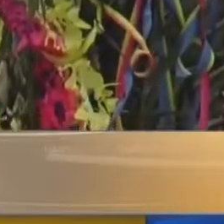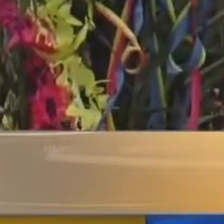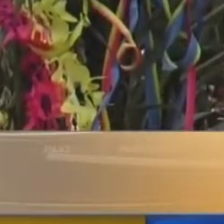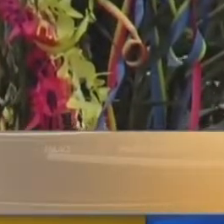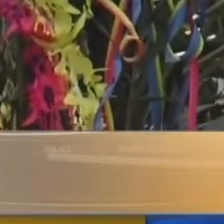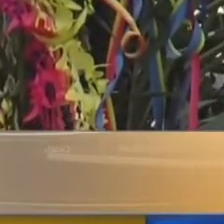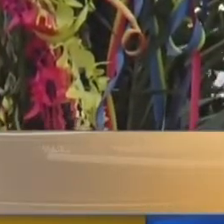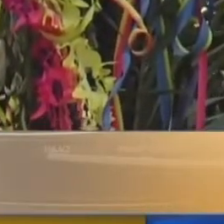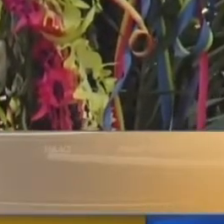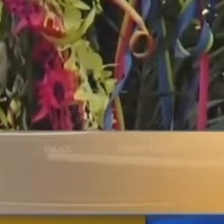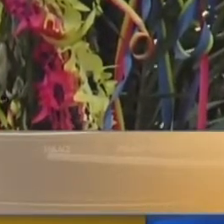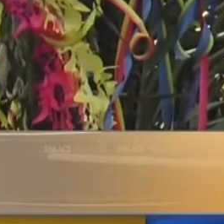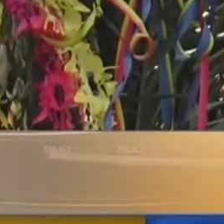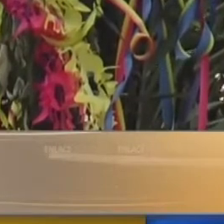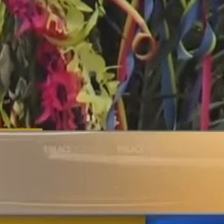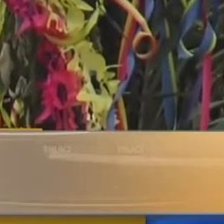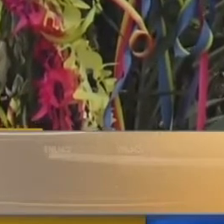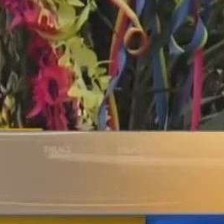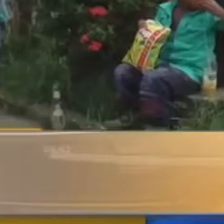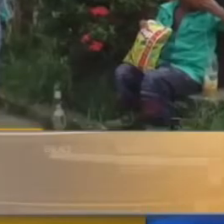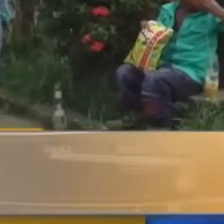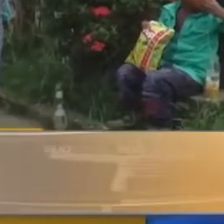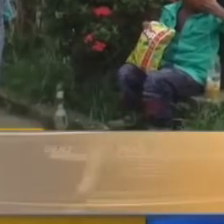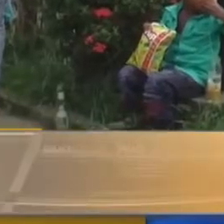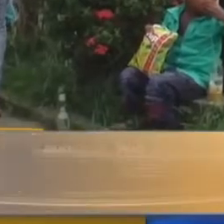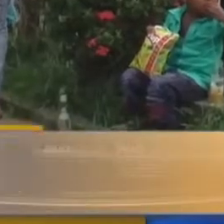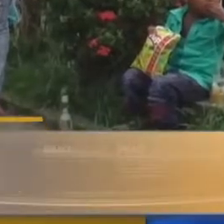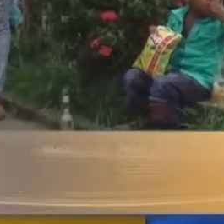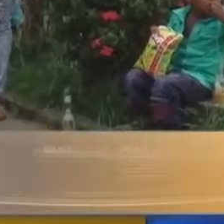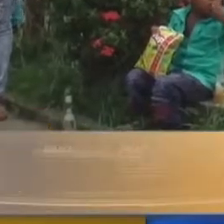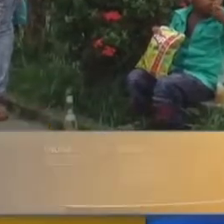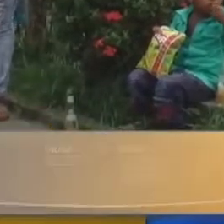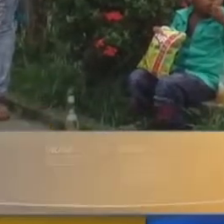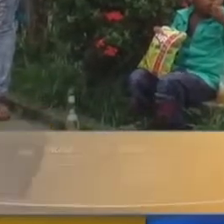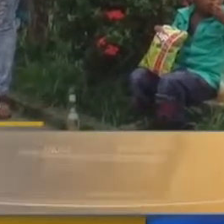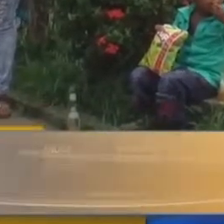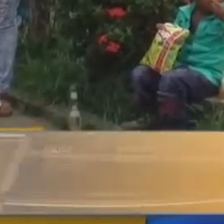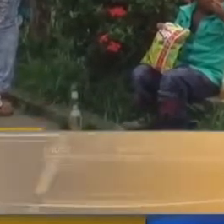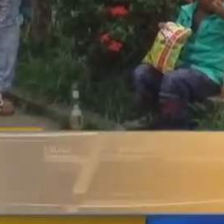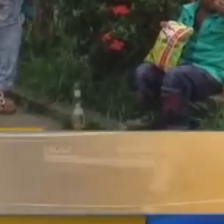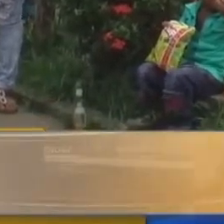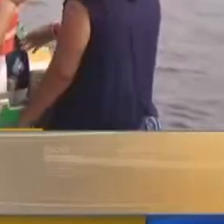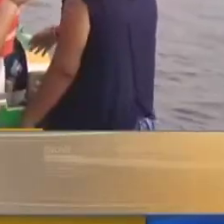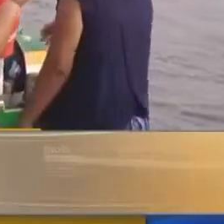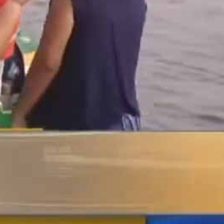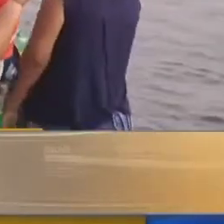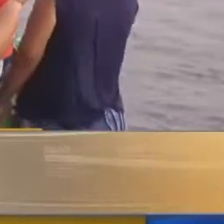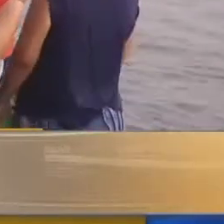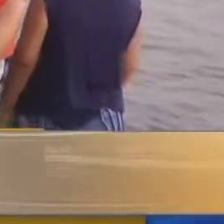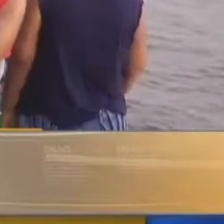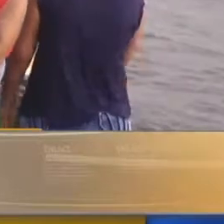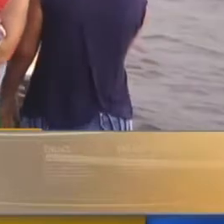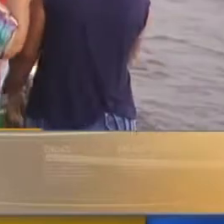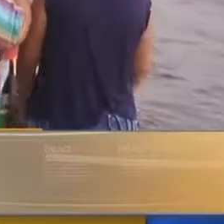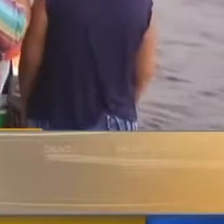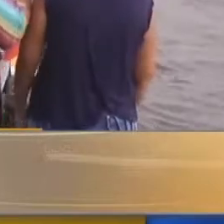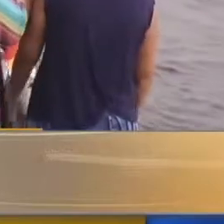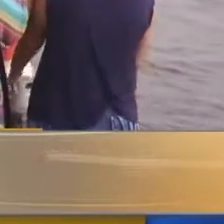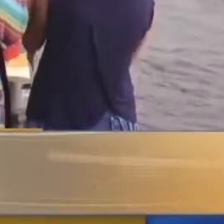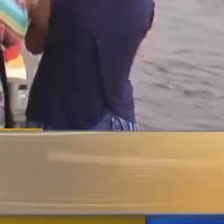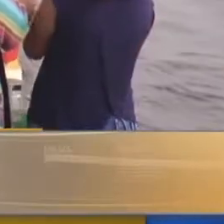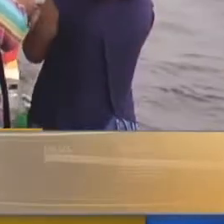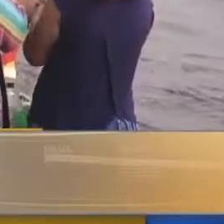Y en La Mira, este sábado se llevará a cabo el séptimo Festival del Sancocho Levantamuertos en el sector del puerto de embarcaciones menores, más conocido como